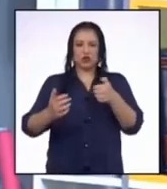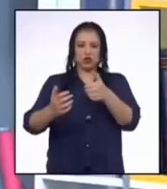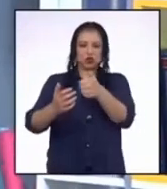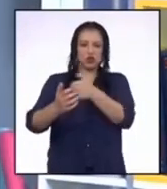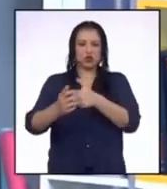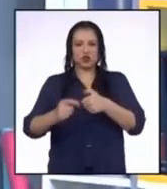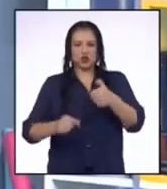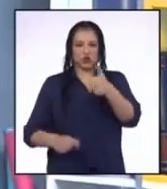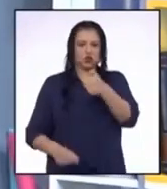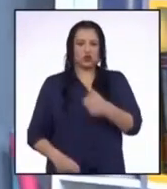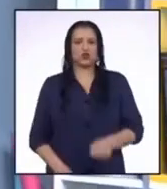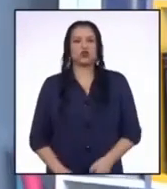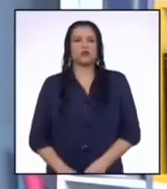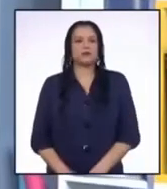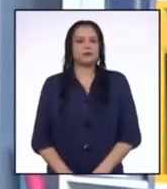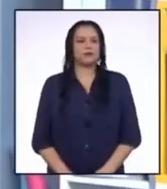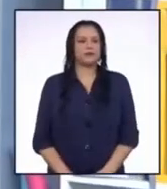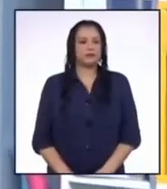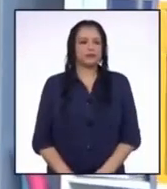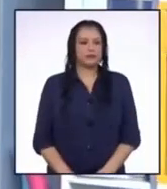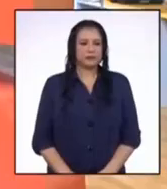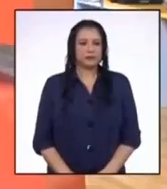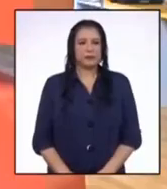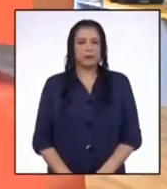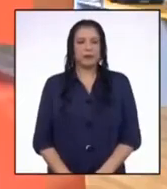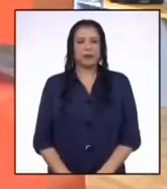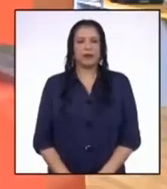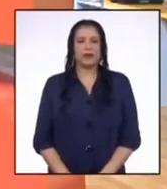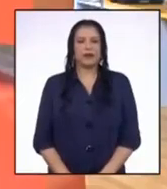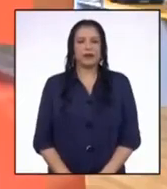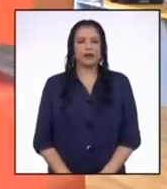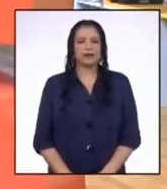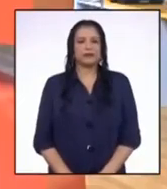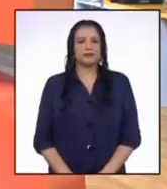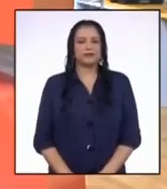desinfectamos, por si acaso. Y aquí va.